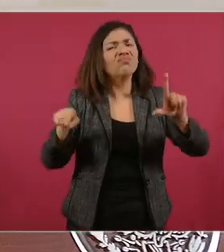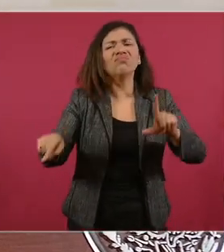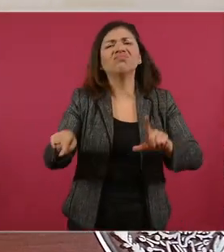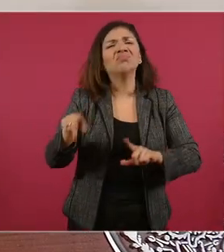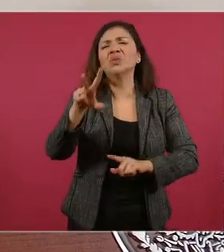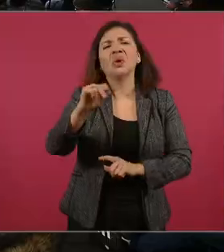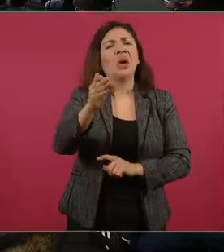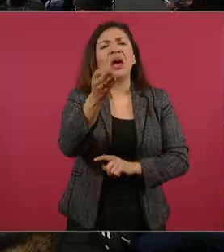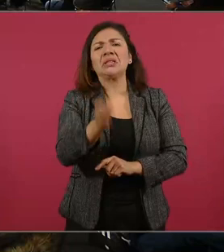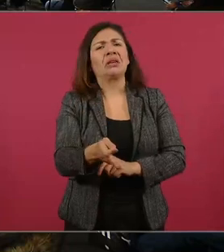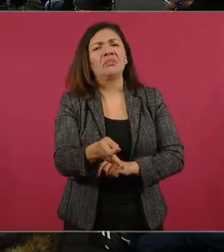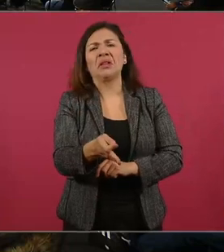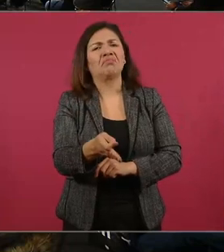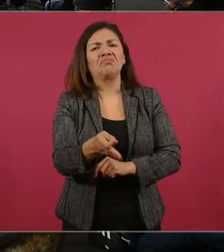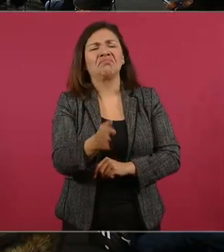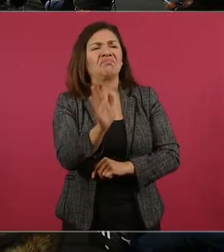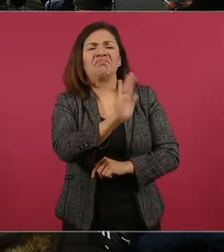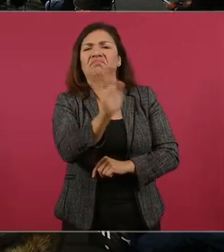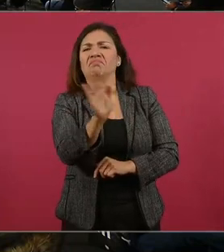contrario,